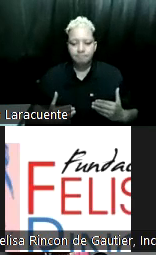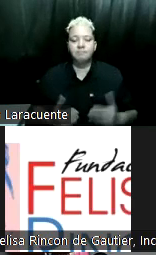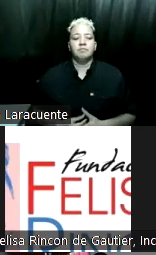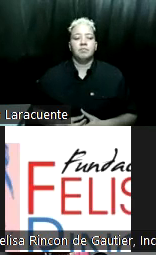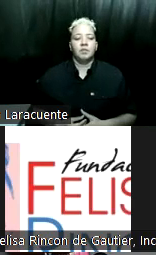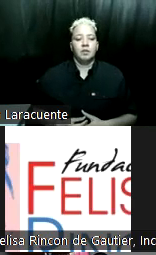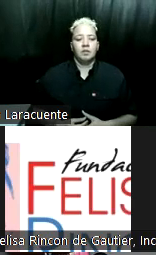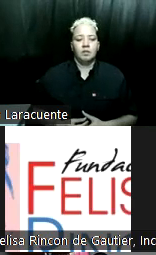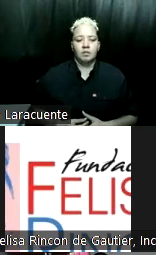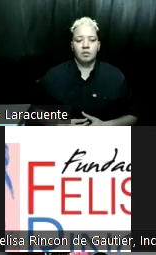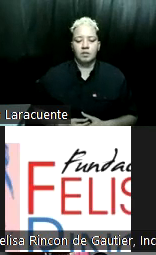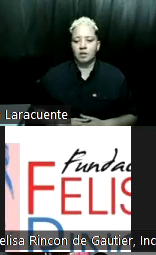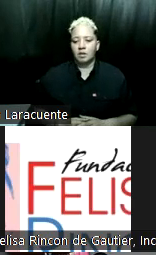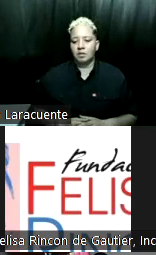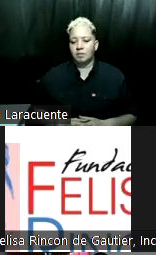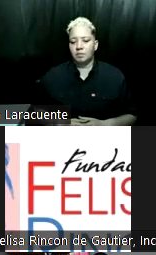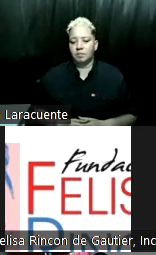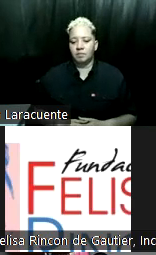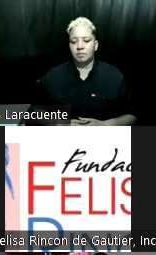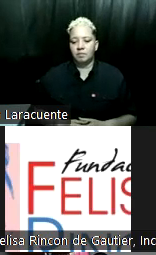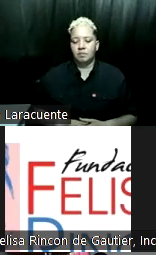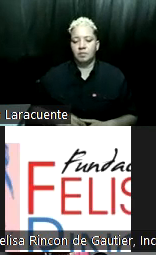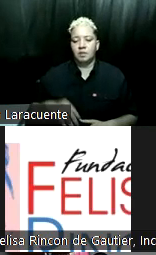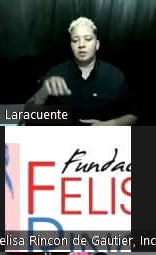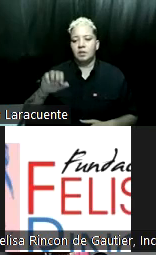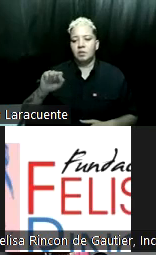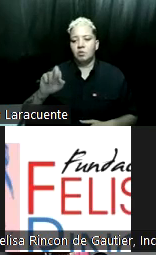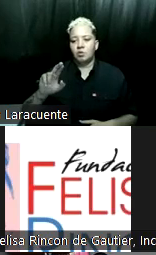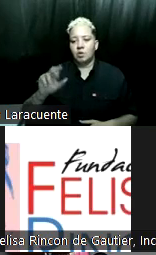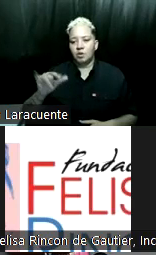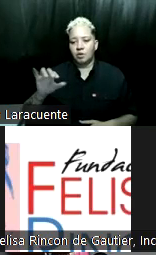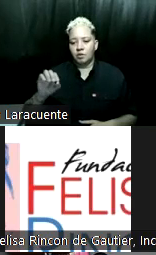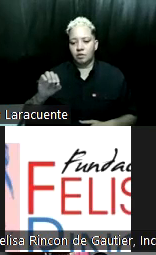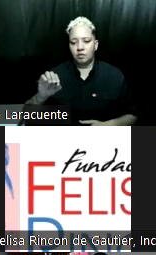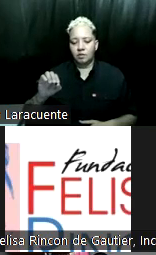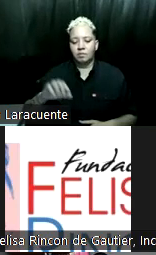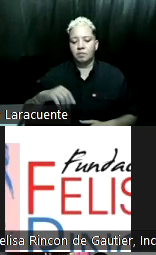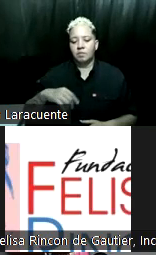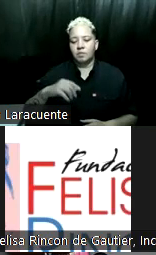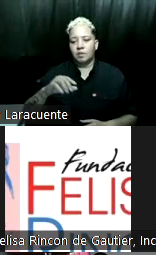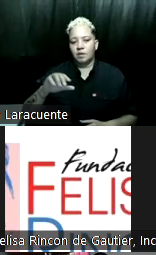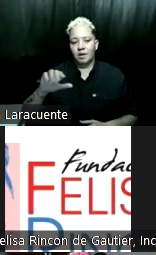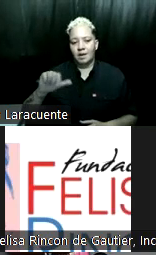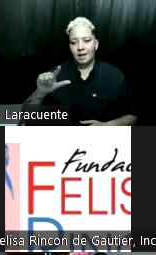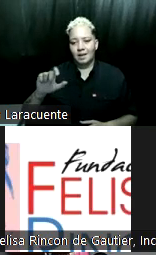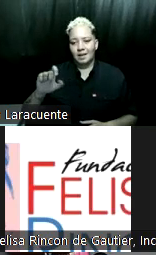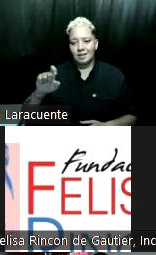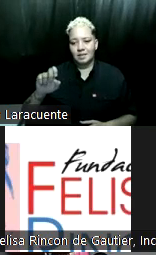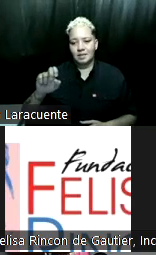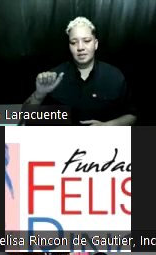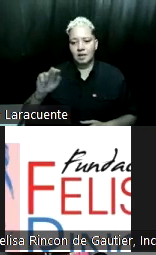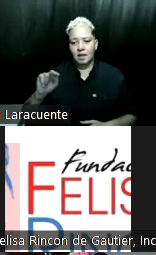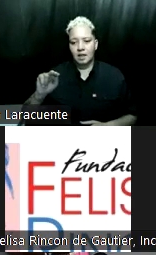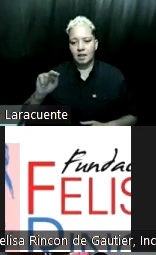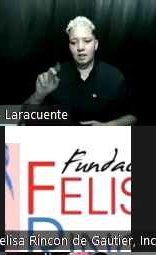sus filas entre varios a Sergei Belov, a Alexander Sacha Belov, Sacha